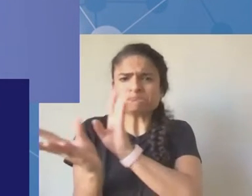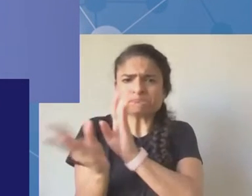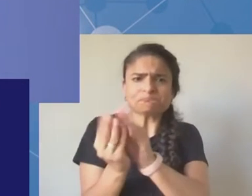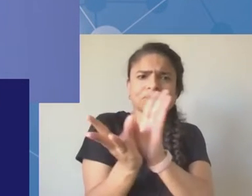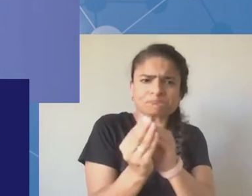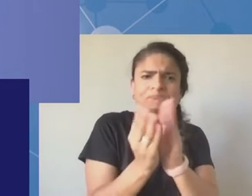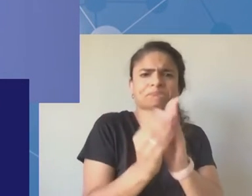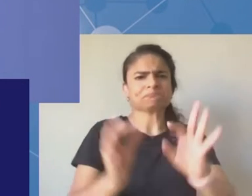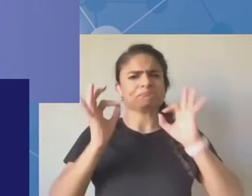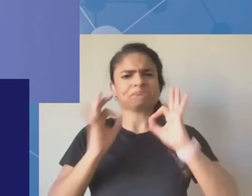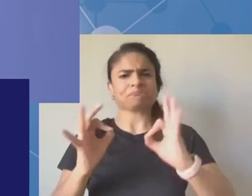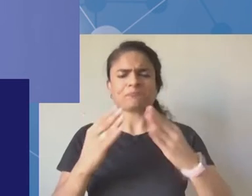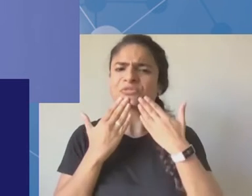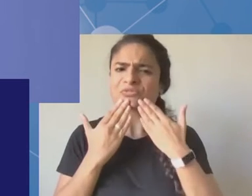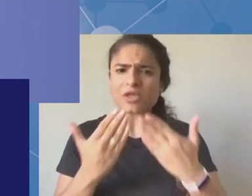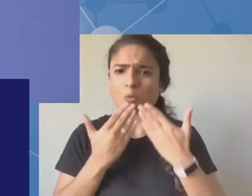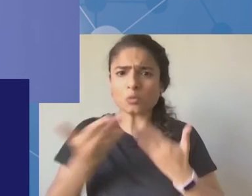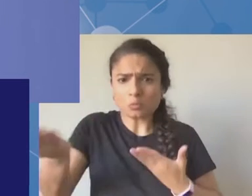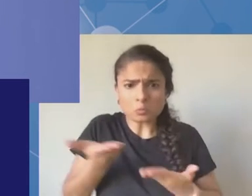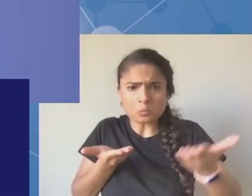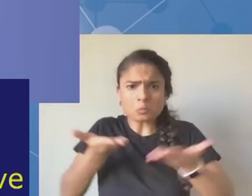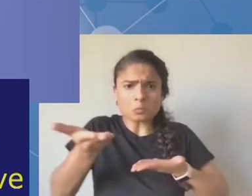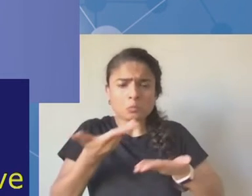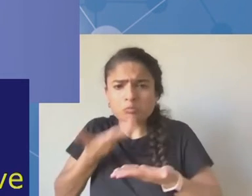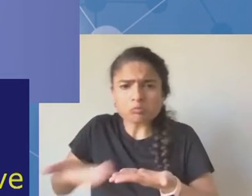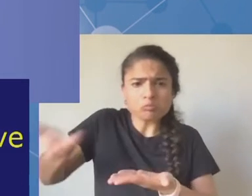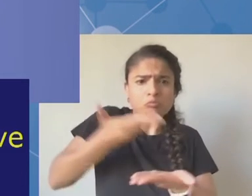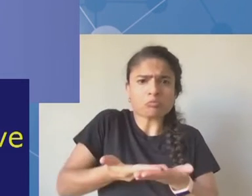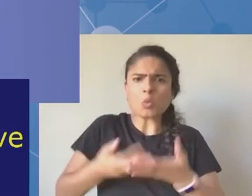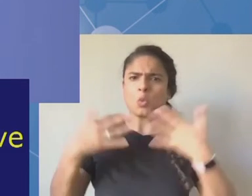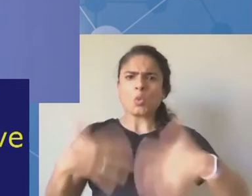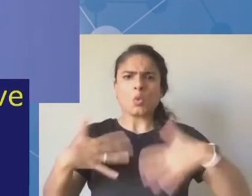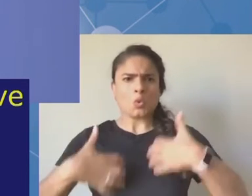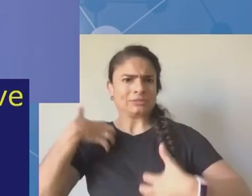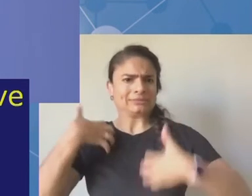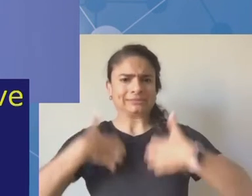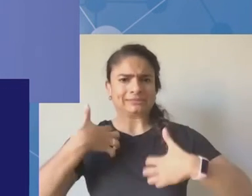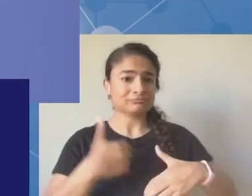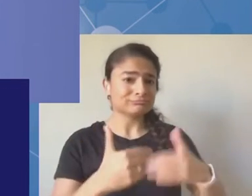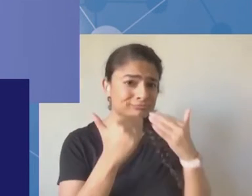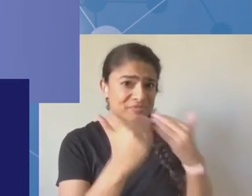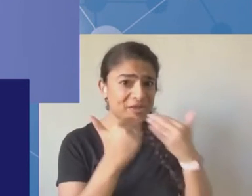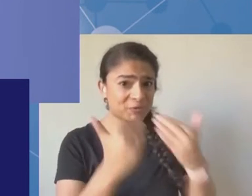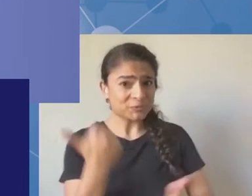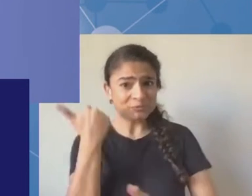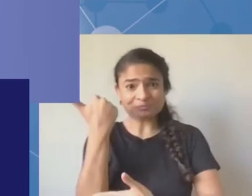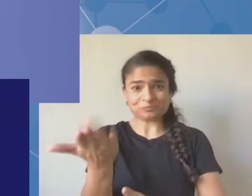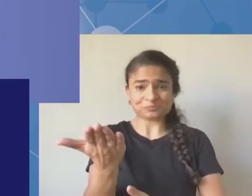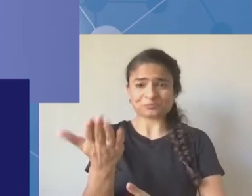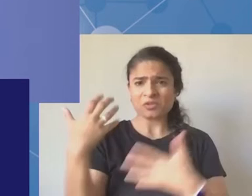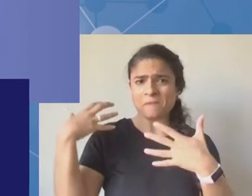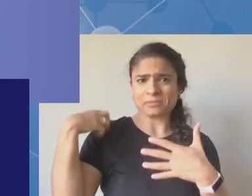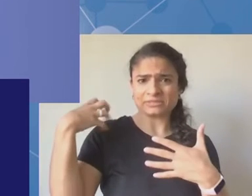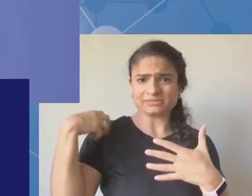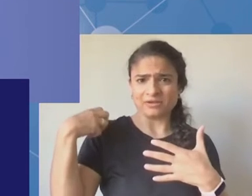dar inicio a la ronda de preguntas. No tenemos mucho tiempo porque todavía nos espera la sesión de clausura